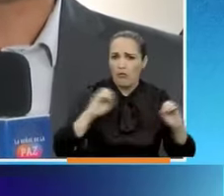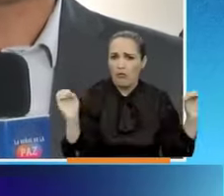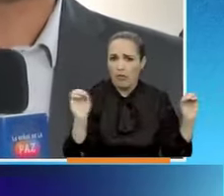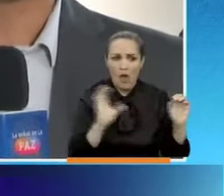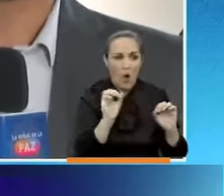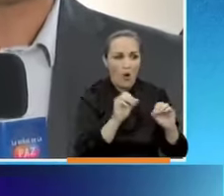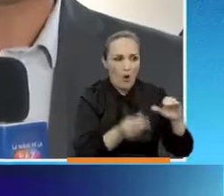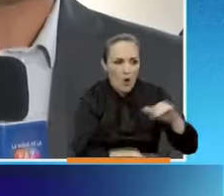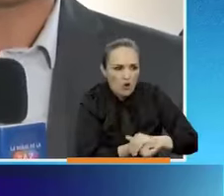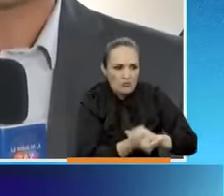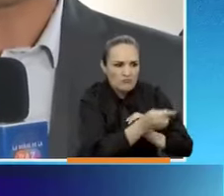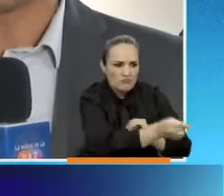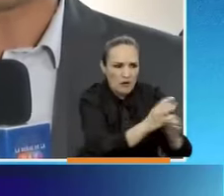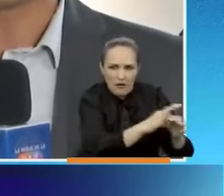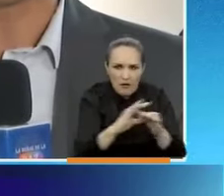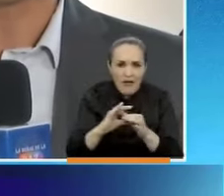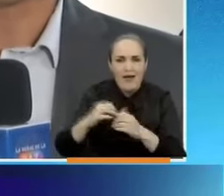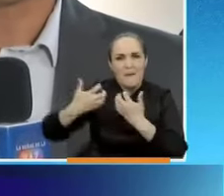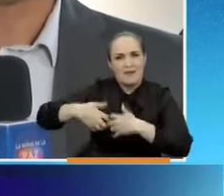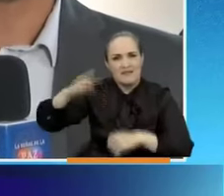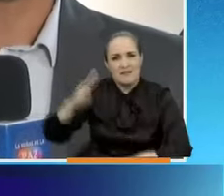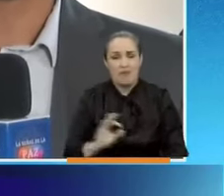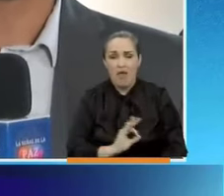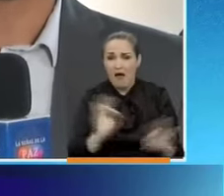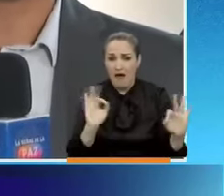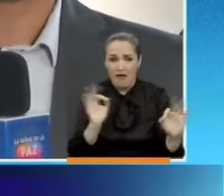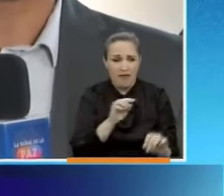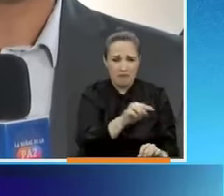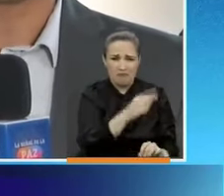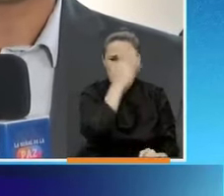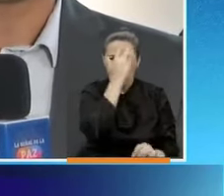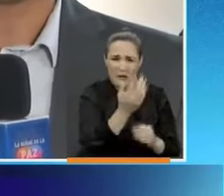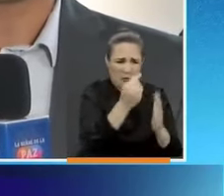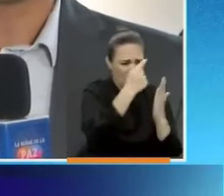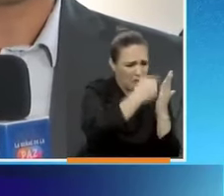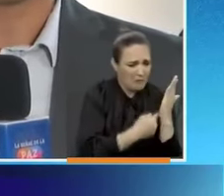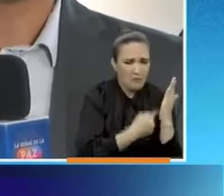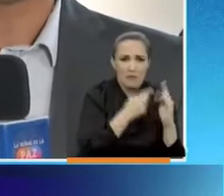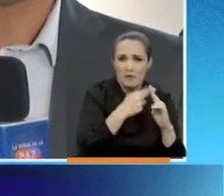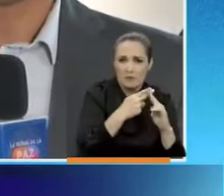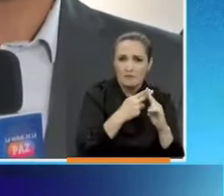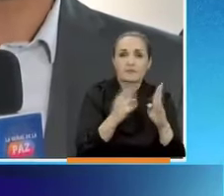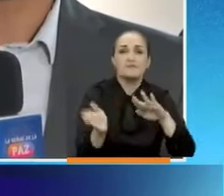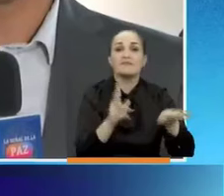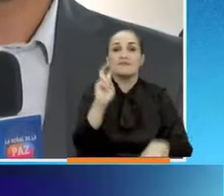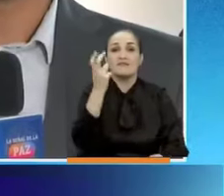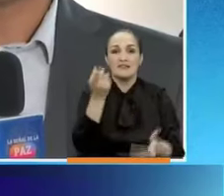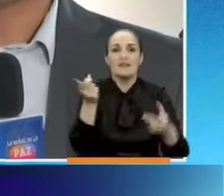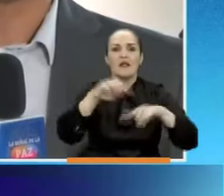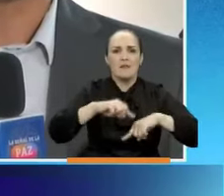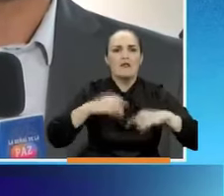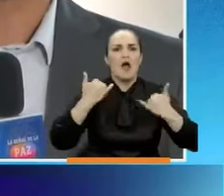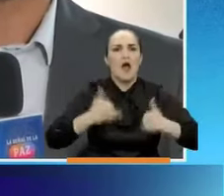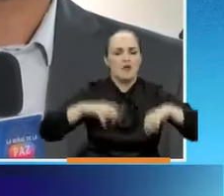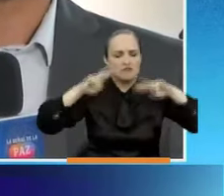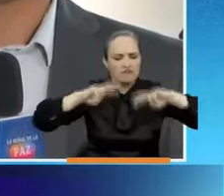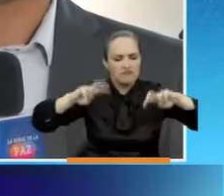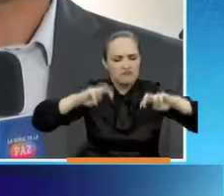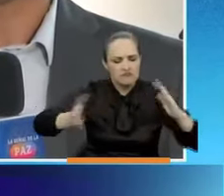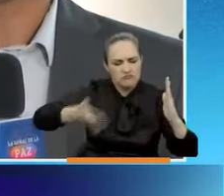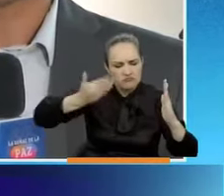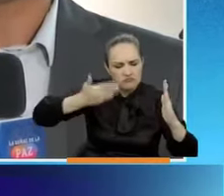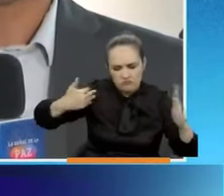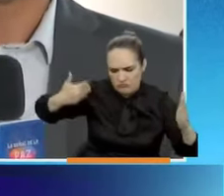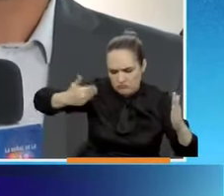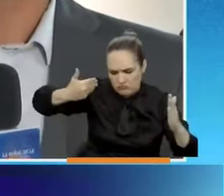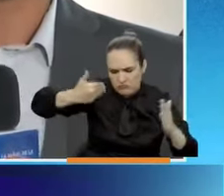delitos de corrupción con la brasilera Odebrecht. Además de esto, la Fiscalía General de la Nación está haciendo un recuento de lo que ha